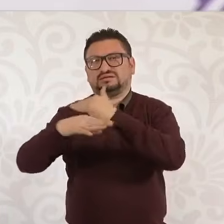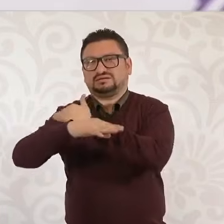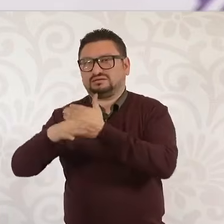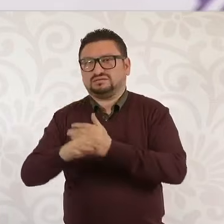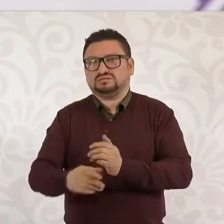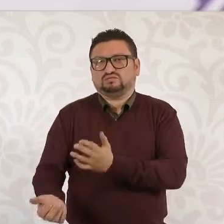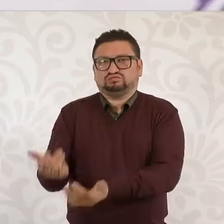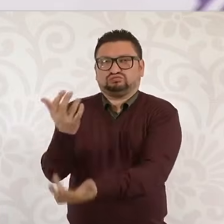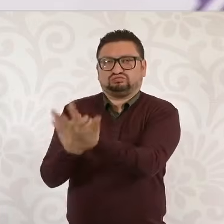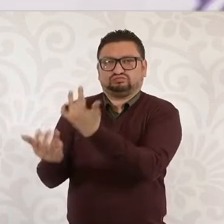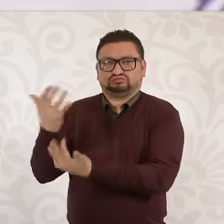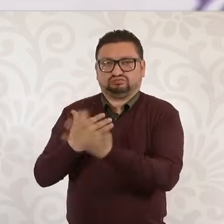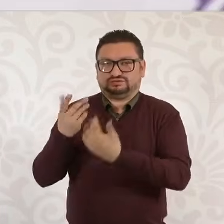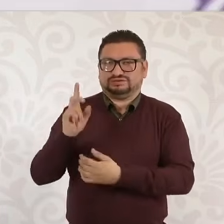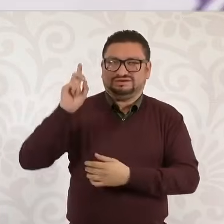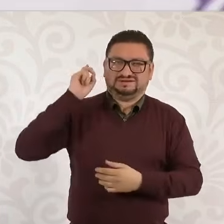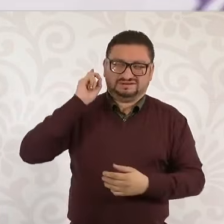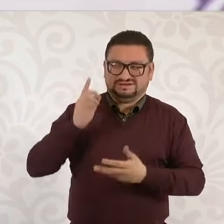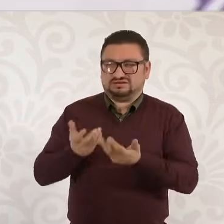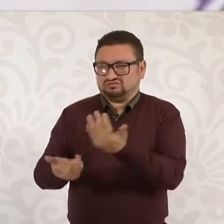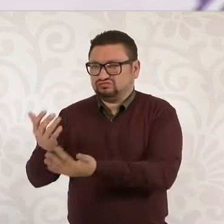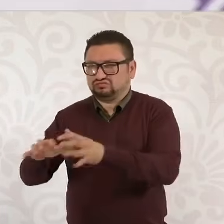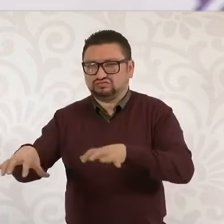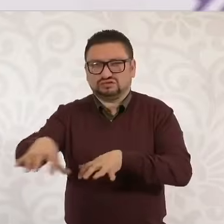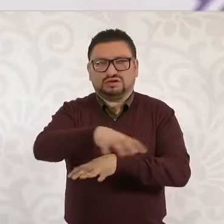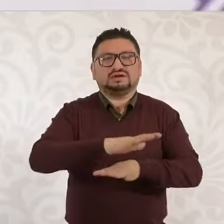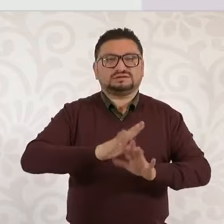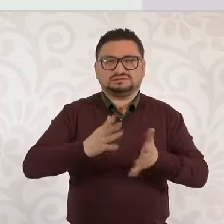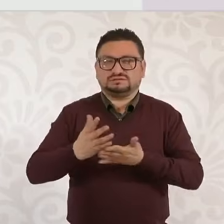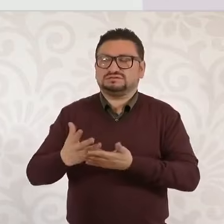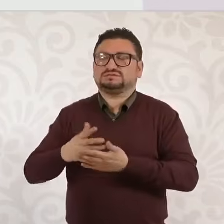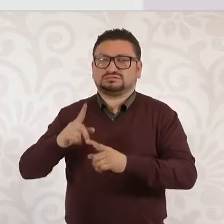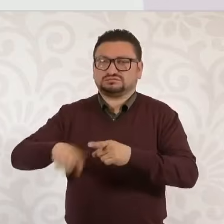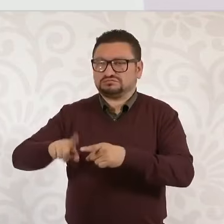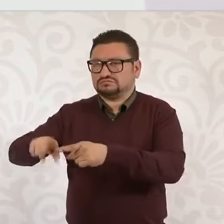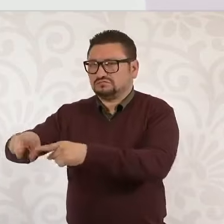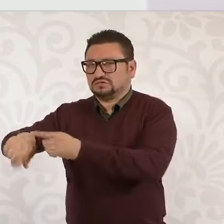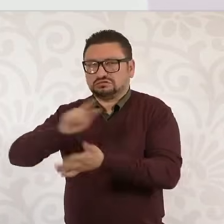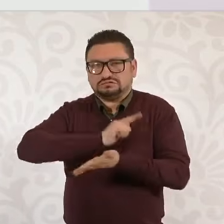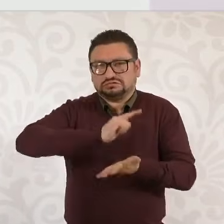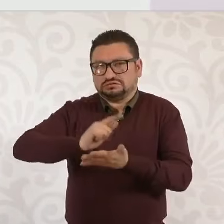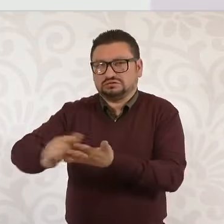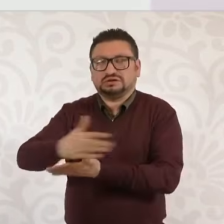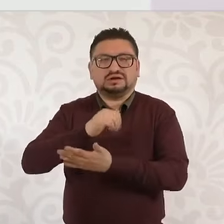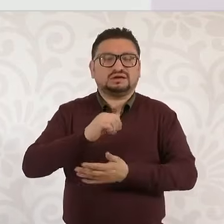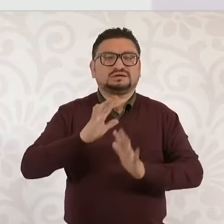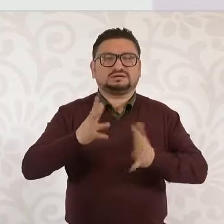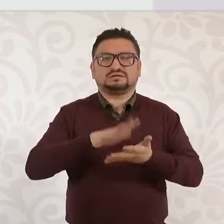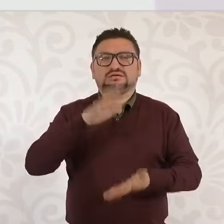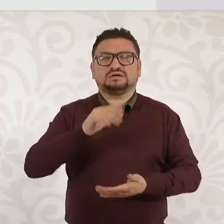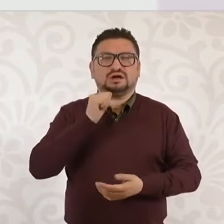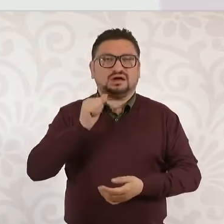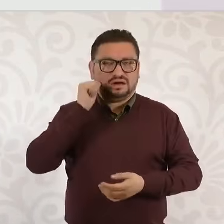habían sido quemados durante el domingo. Ya la mayoría ya se levantaron, estuvo ayer. Quedan